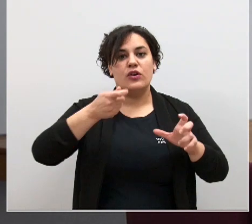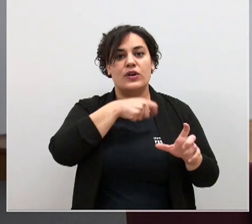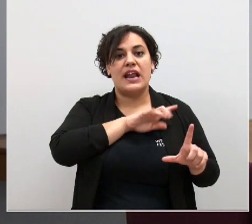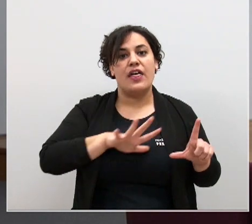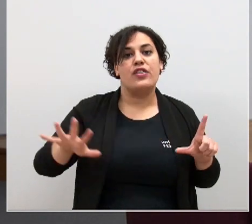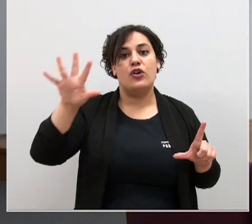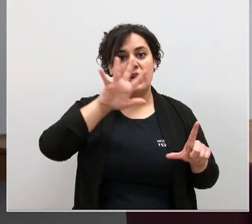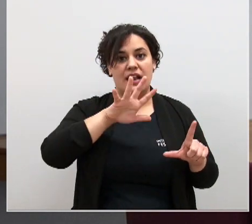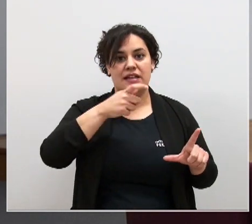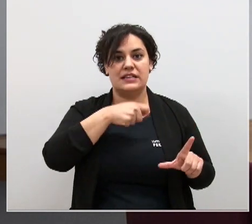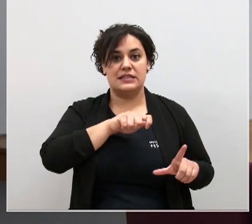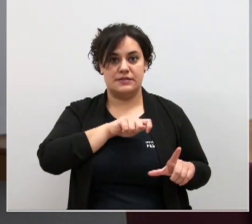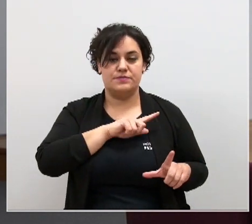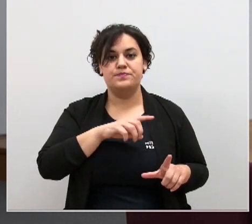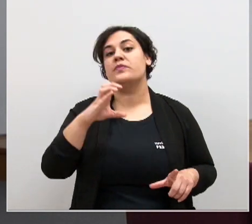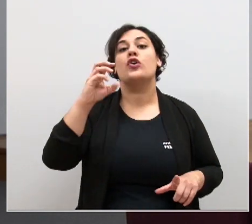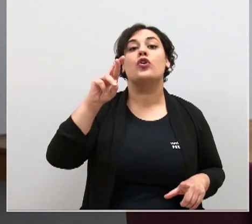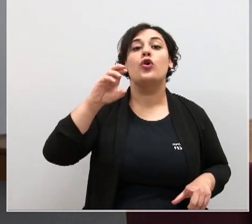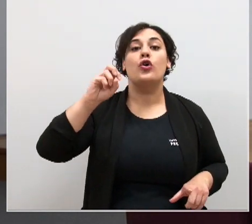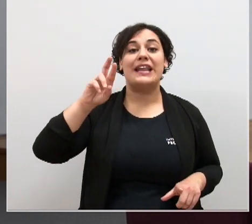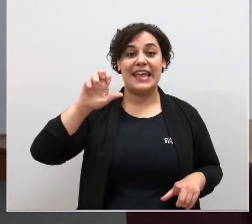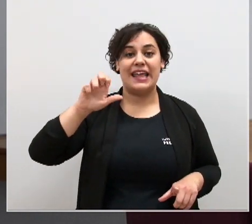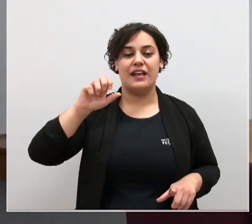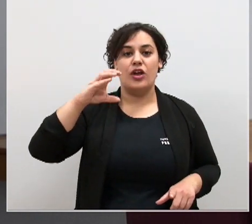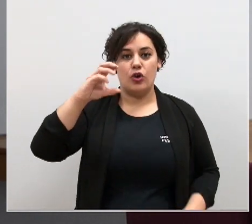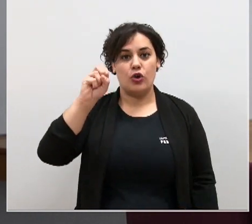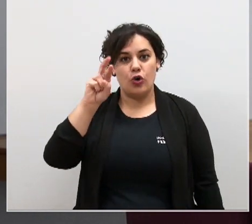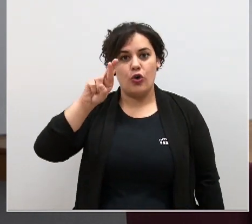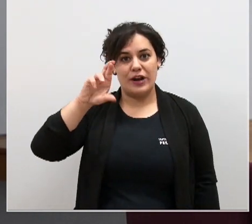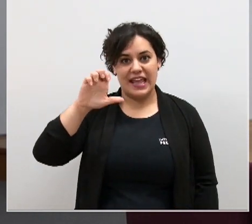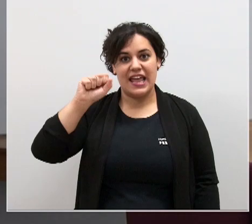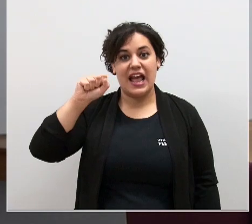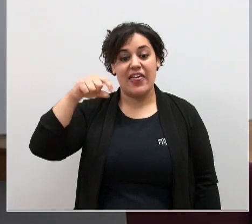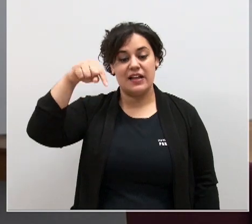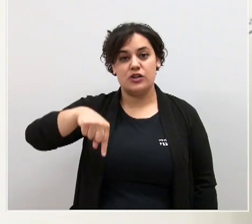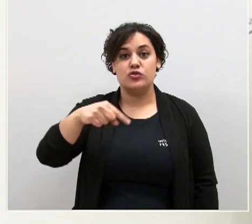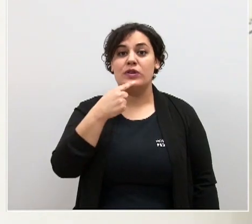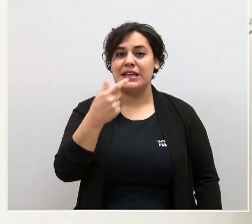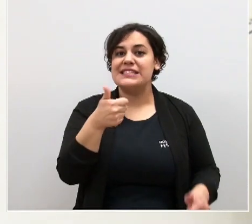siendo Corea del Sur el referente para la comunidad autónoma en cuanto a la evaluación de la pandemia?